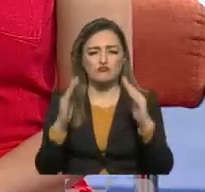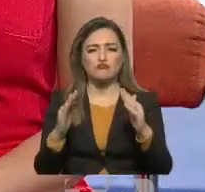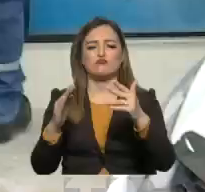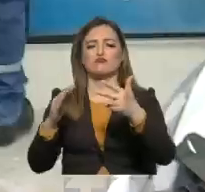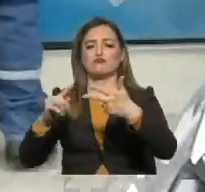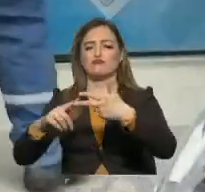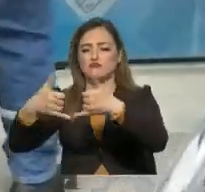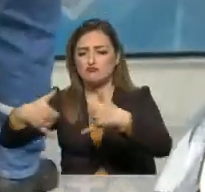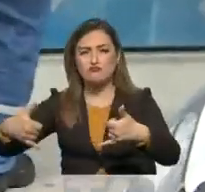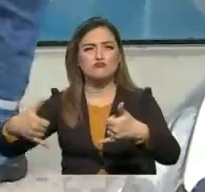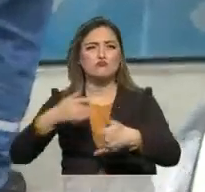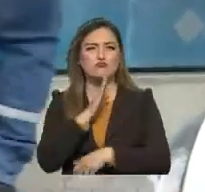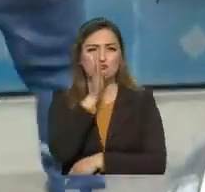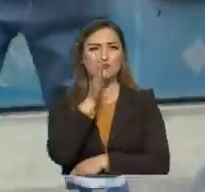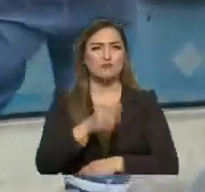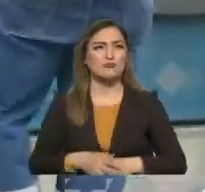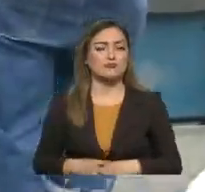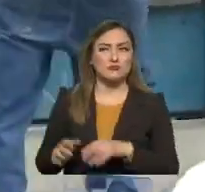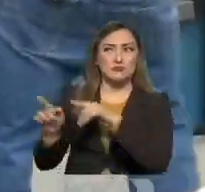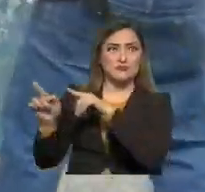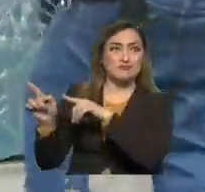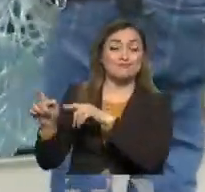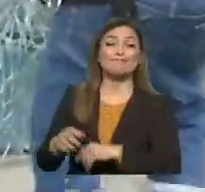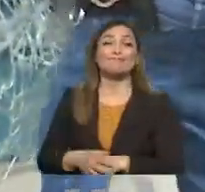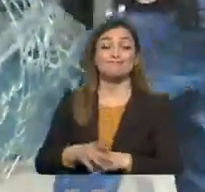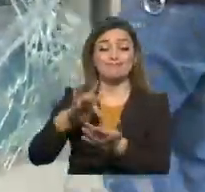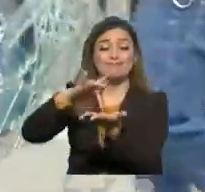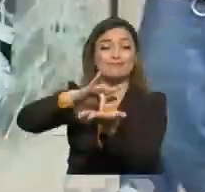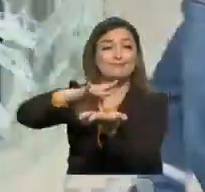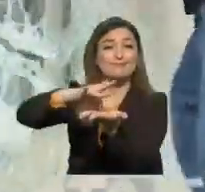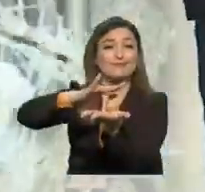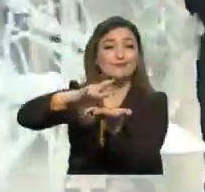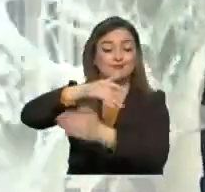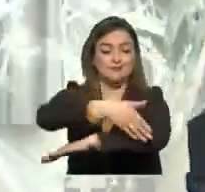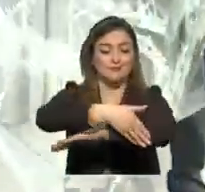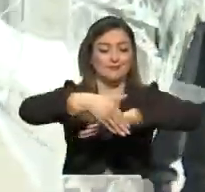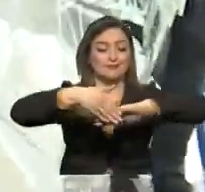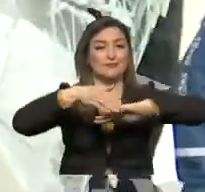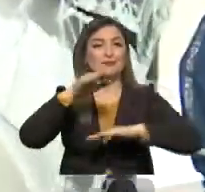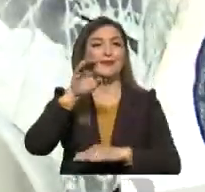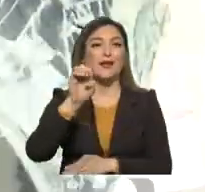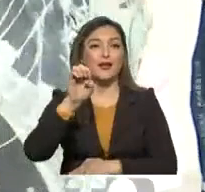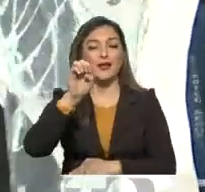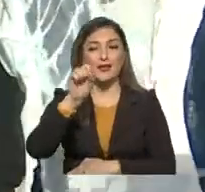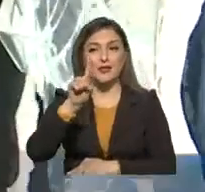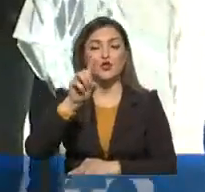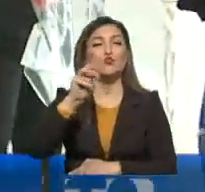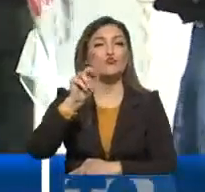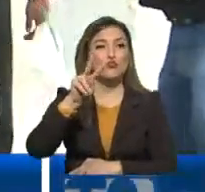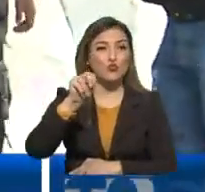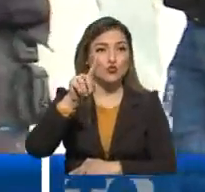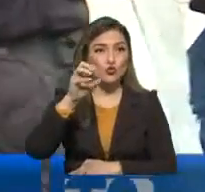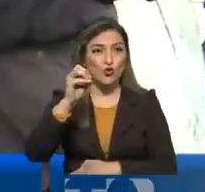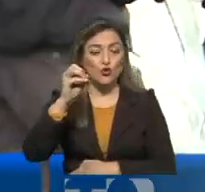frecuentes. El más reciente hecho delincuencial ocurrió en una farmacia sobre la avenida Edmundo Carvajal. Los ladrones